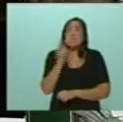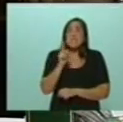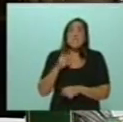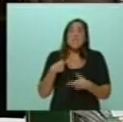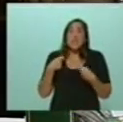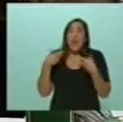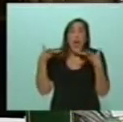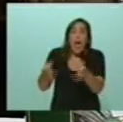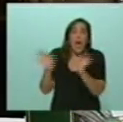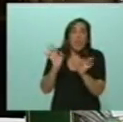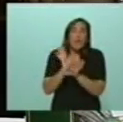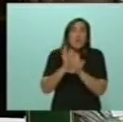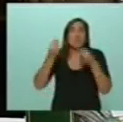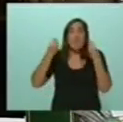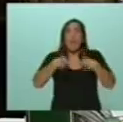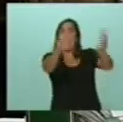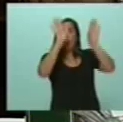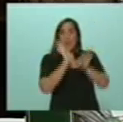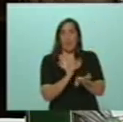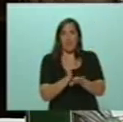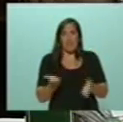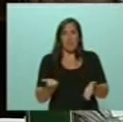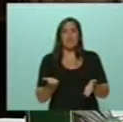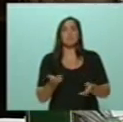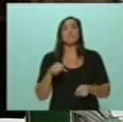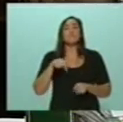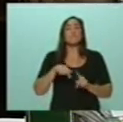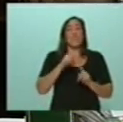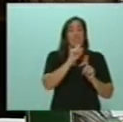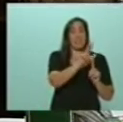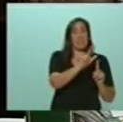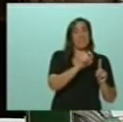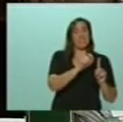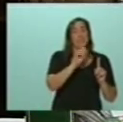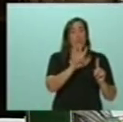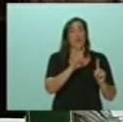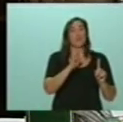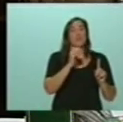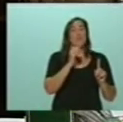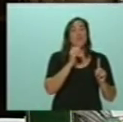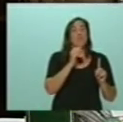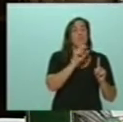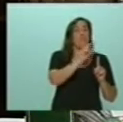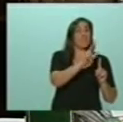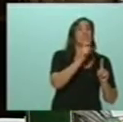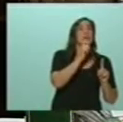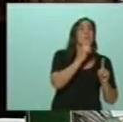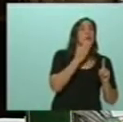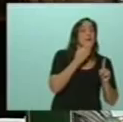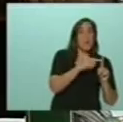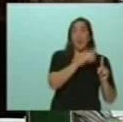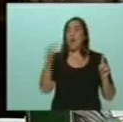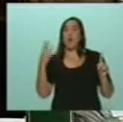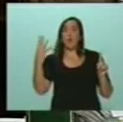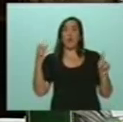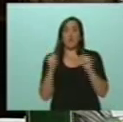la mano de Dios. Para que ustedes tengan una idea, un promedio por día, entre el 3 de abril y el 4 de mayo, hubo aproximadamente